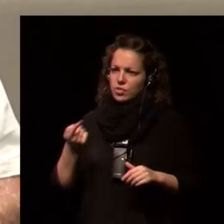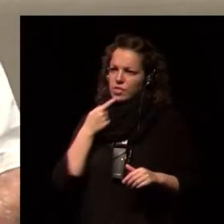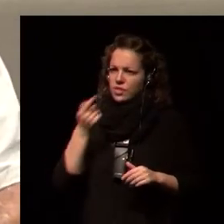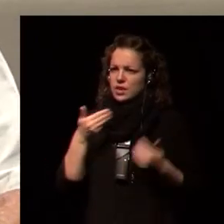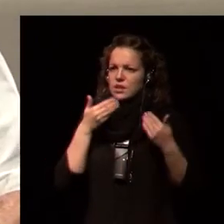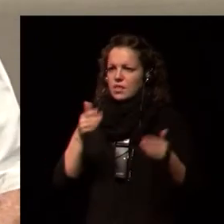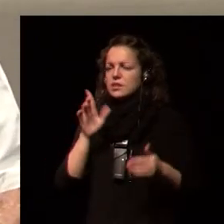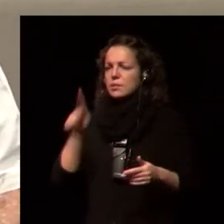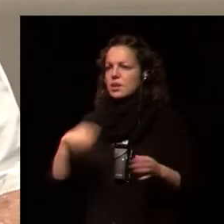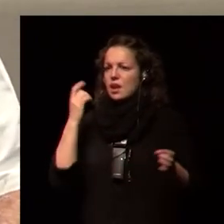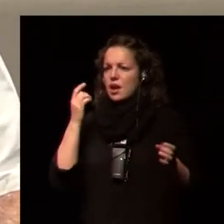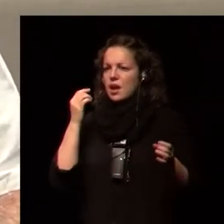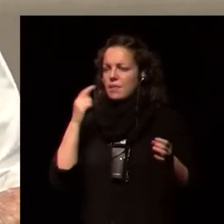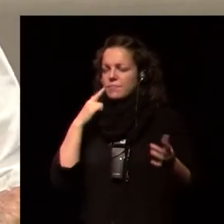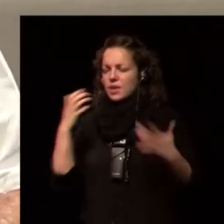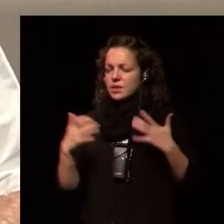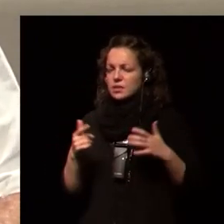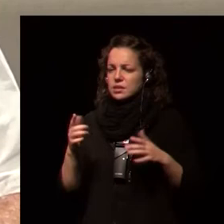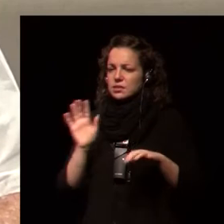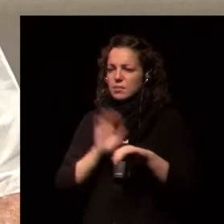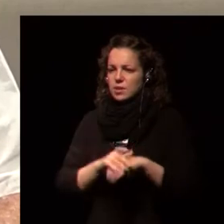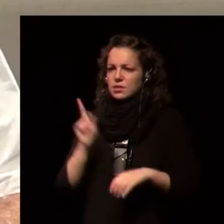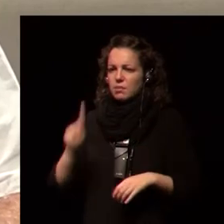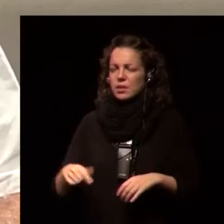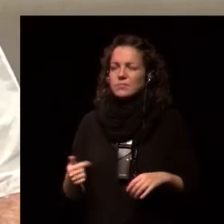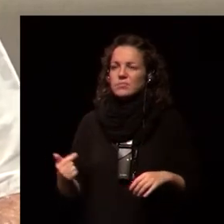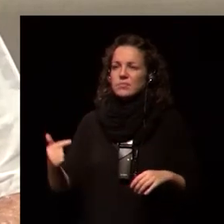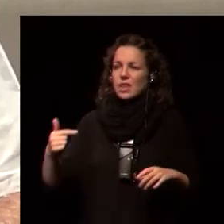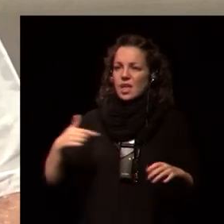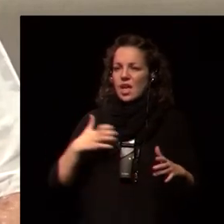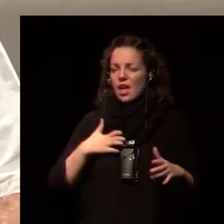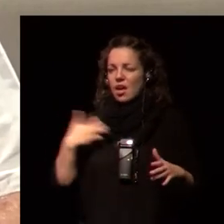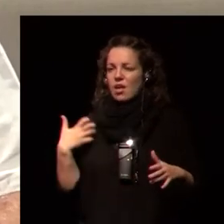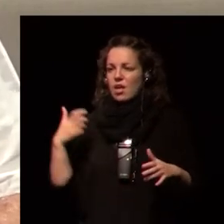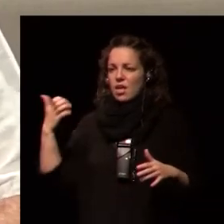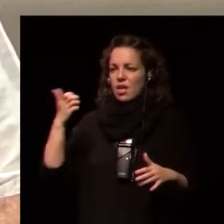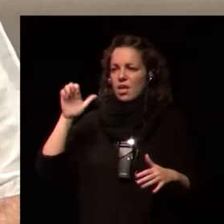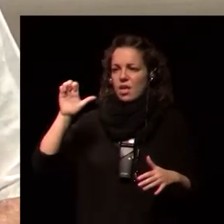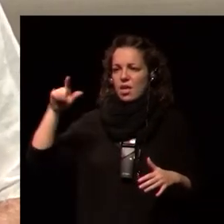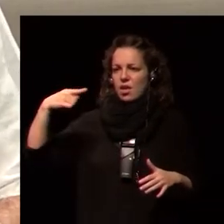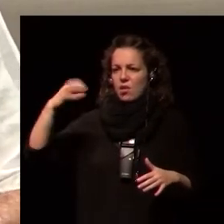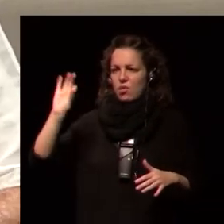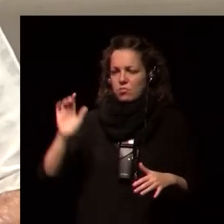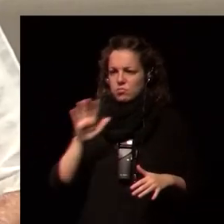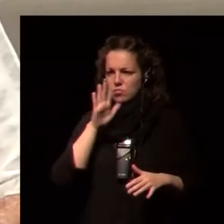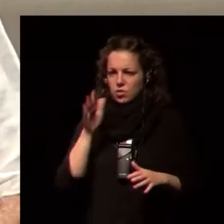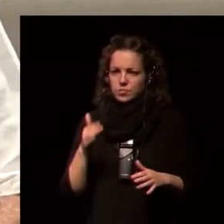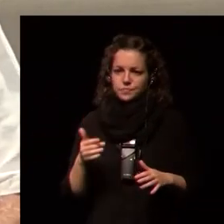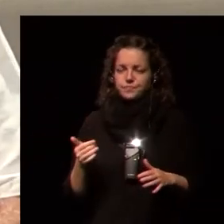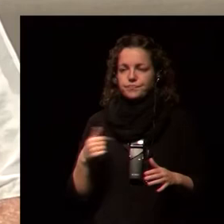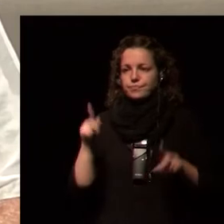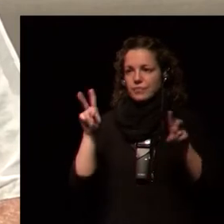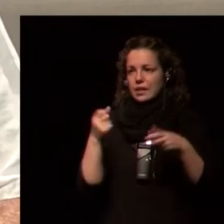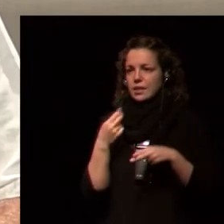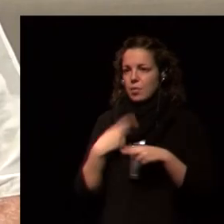amigos. Y luego el ego, el egoísmo. La postura correcta en términos